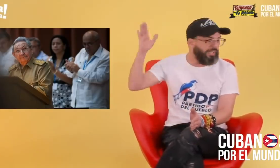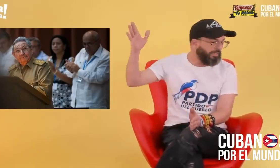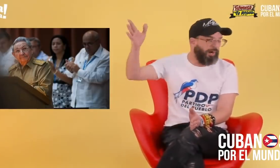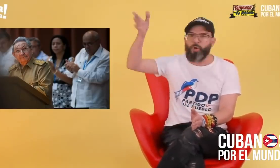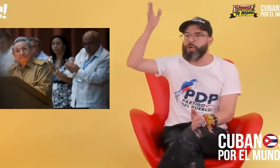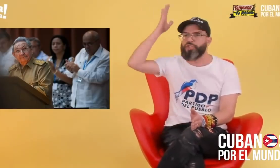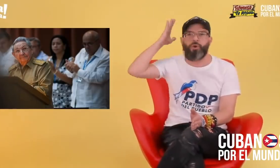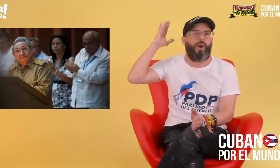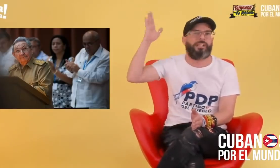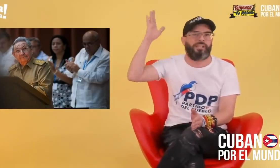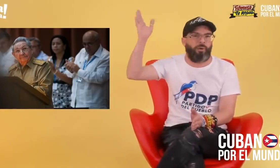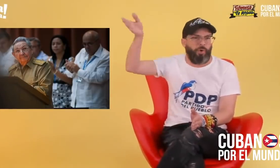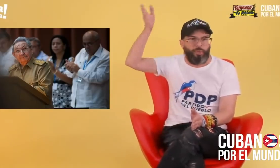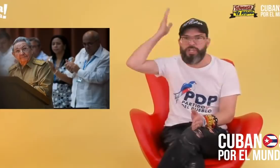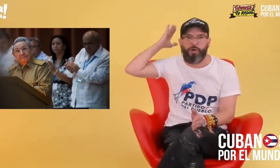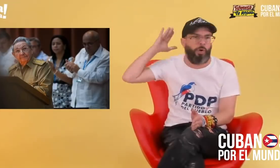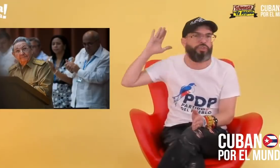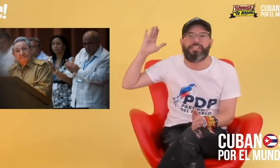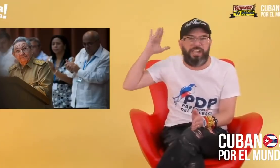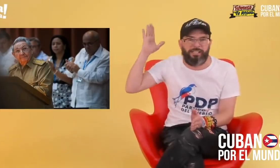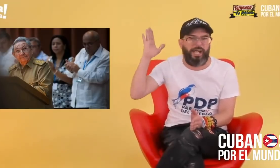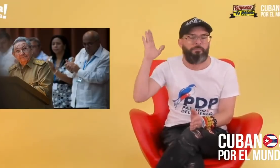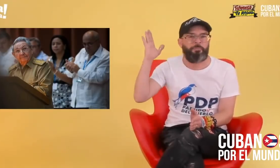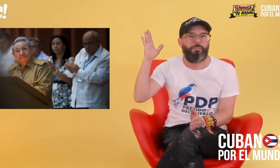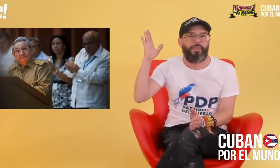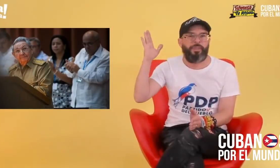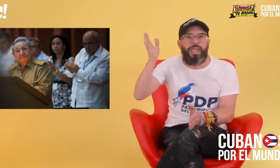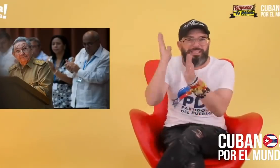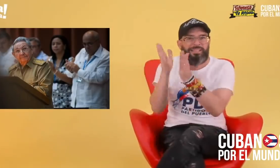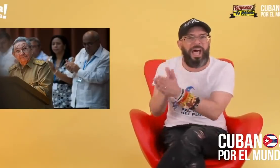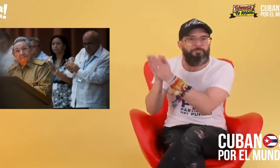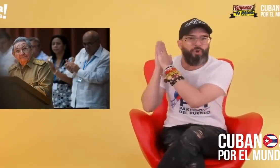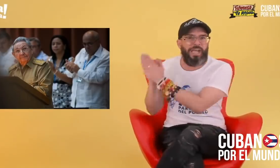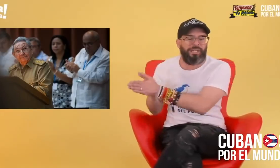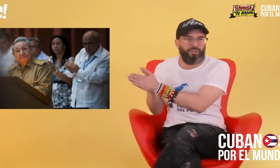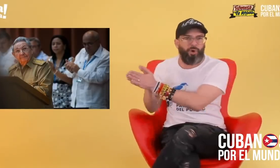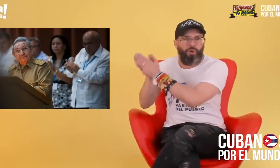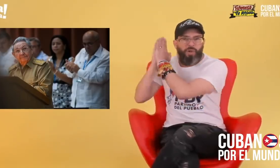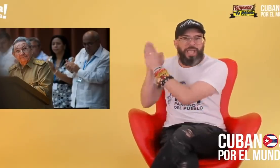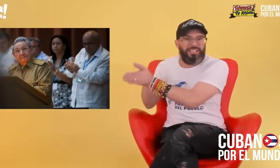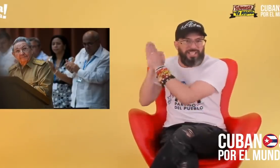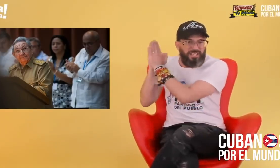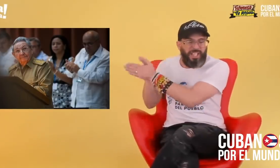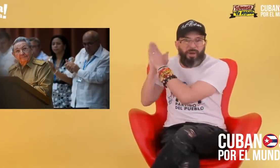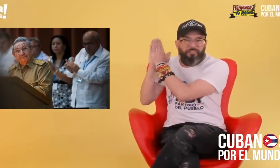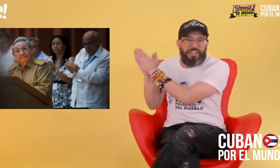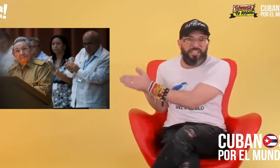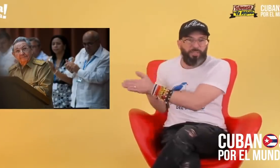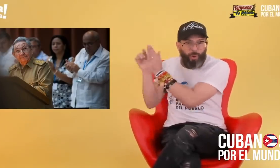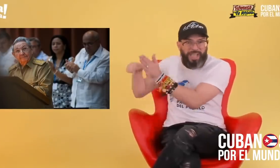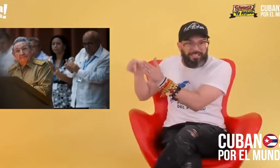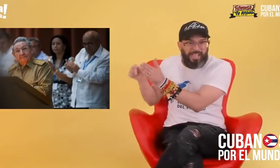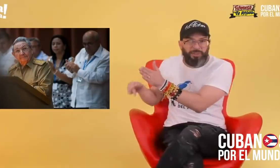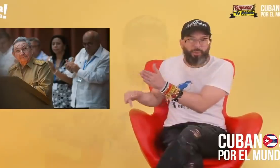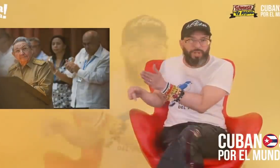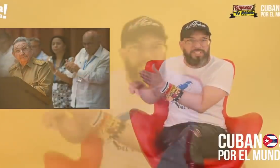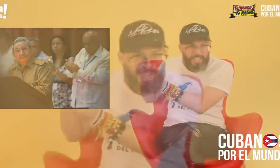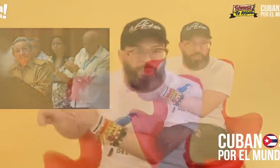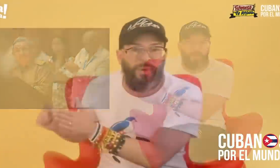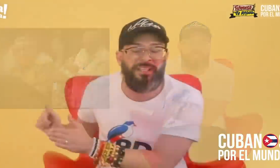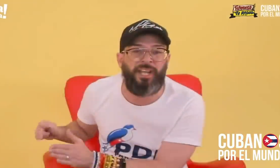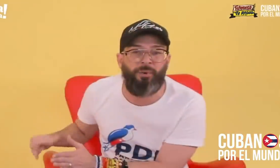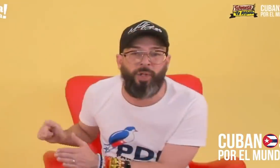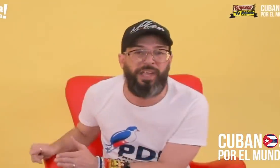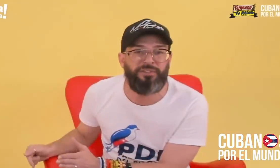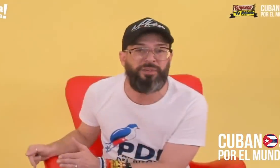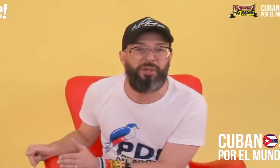los 60, como en los 50, como en los 70, está apoyando ese sistema fallido a esta altura, si